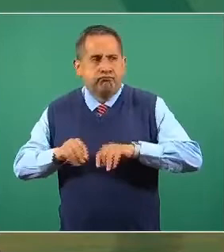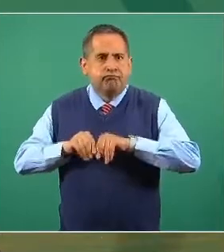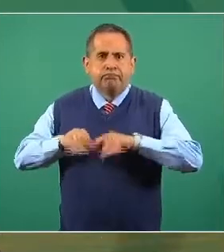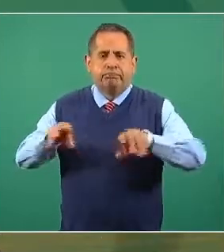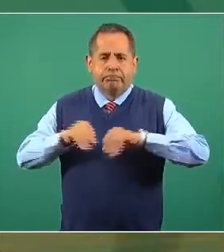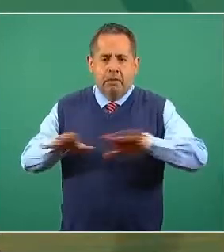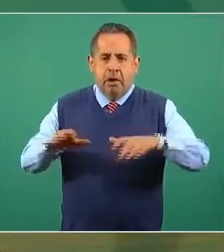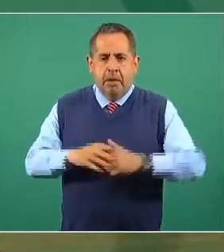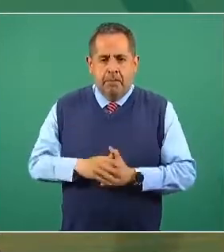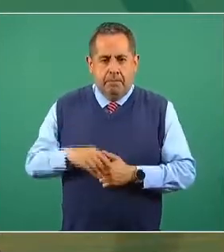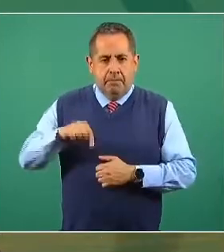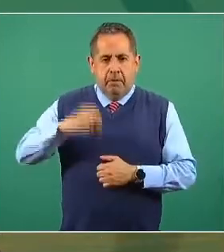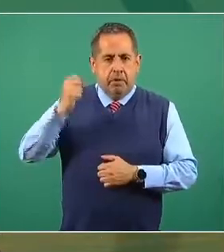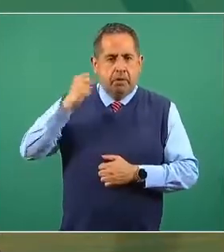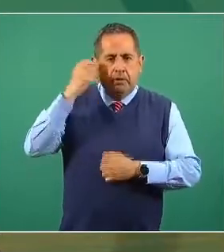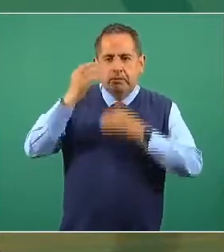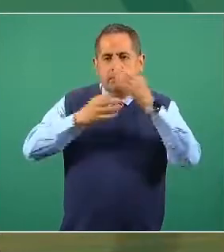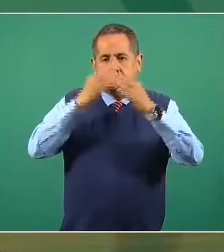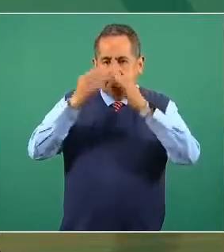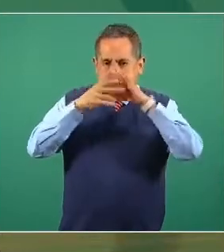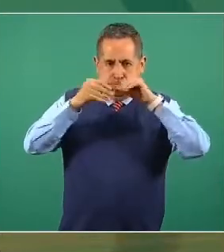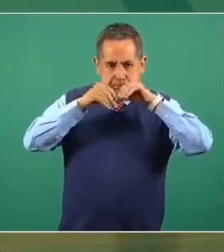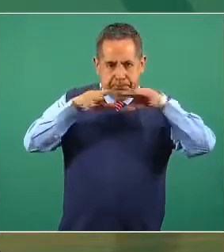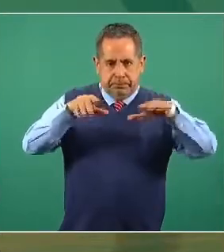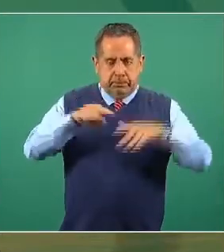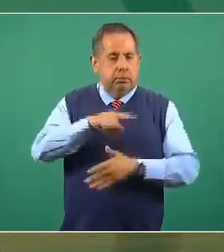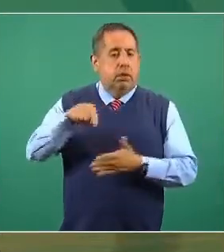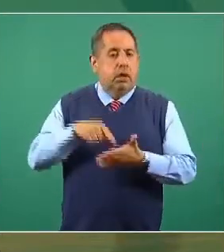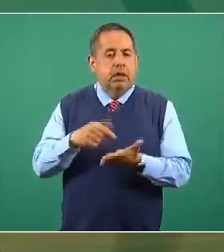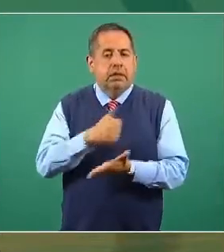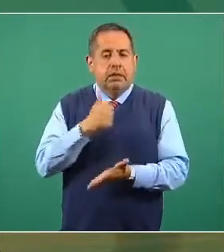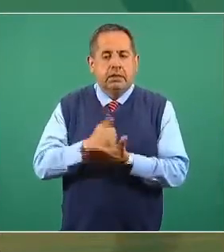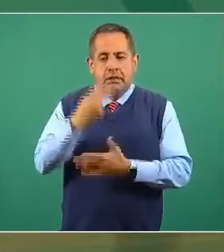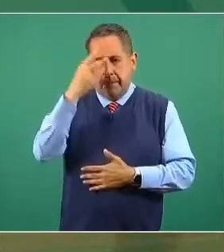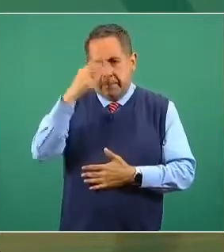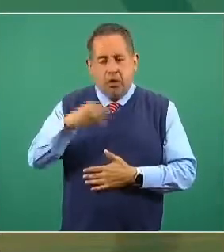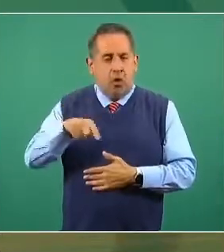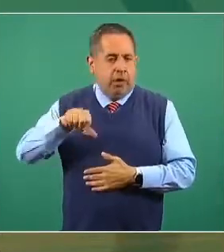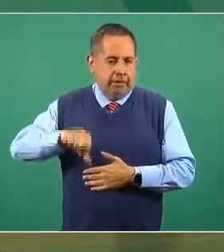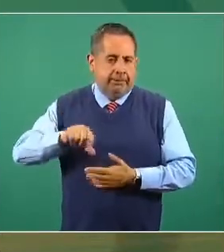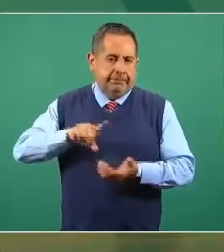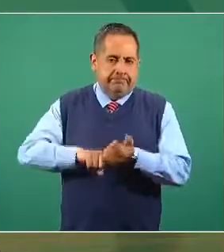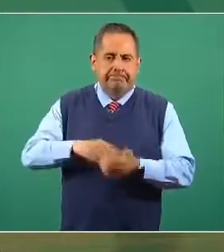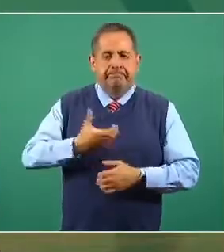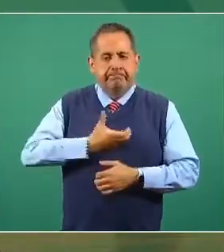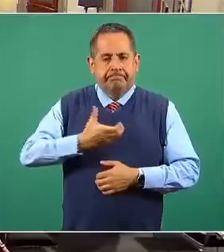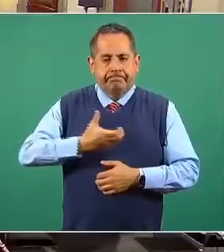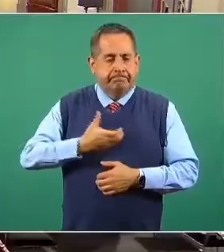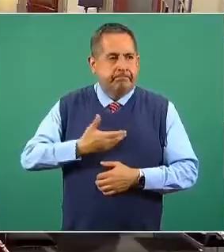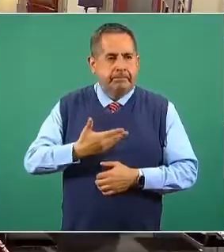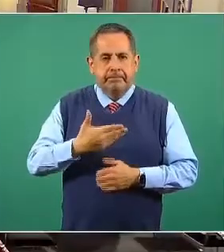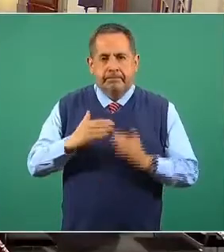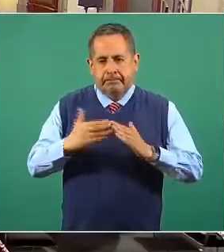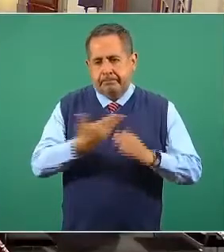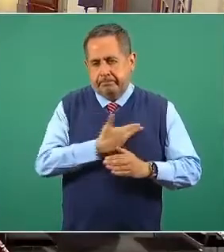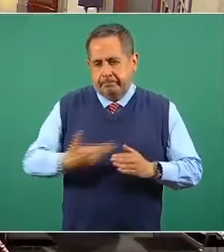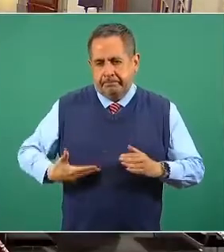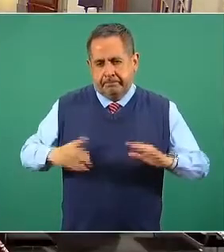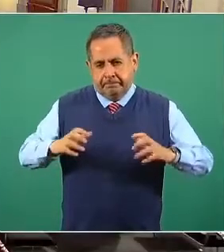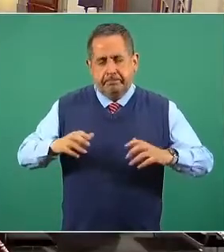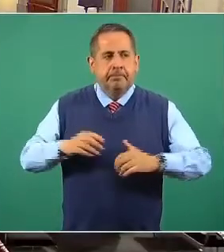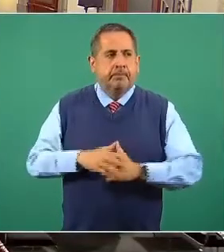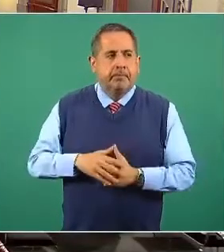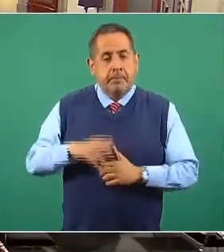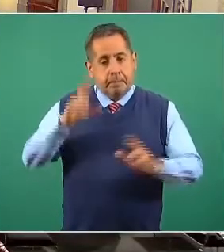esta conferencia de prensa desde la Ciudad de México, aquí en Palacio Nacional. Un saludo también a todas las personas